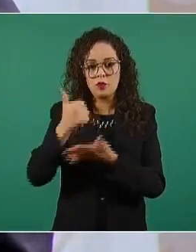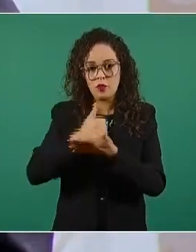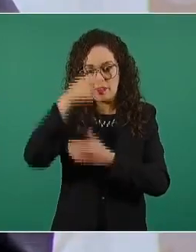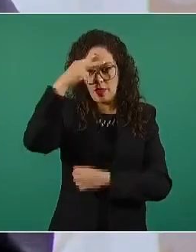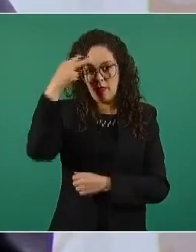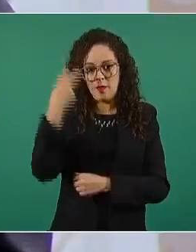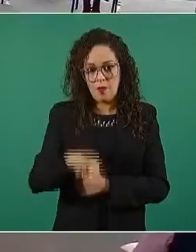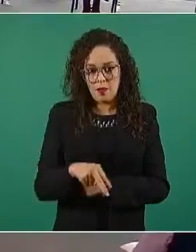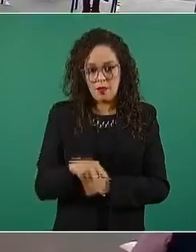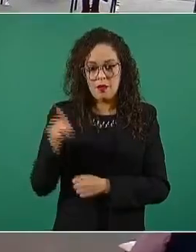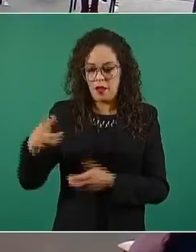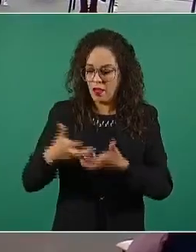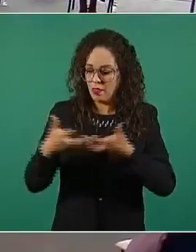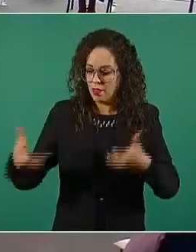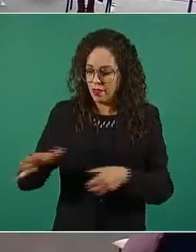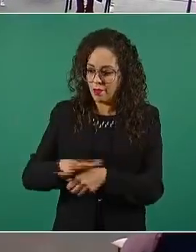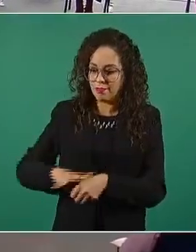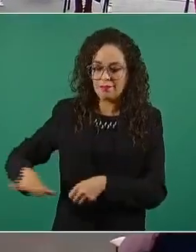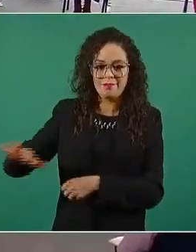Amigas y amigos,